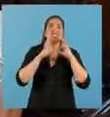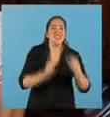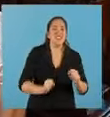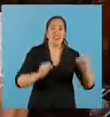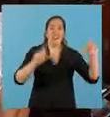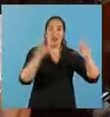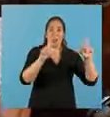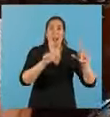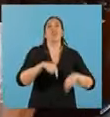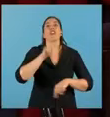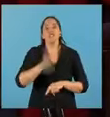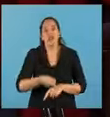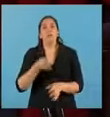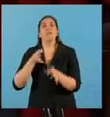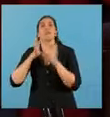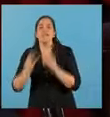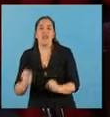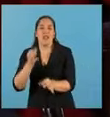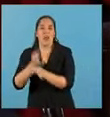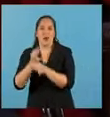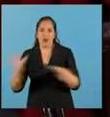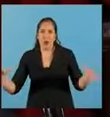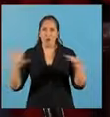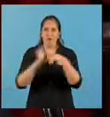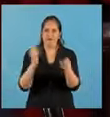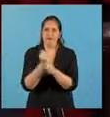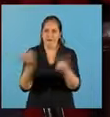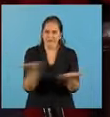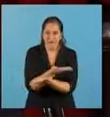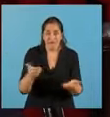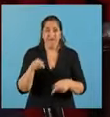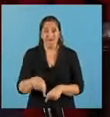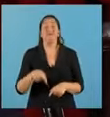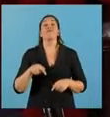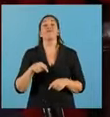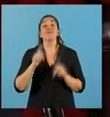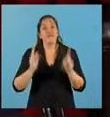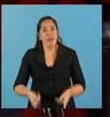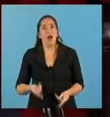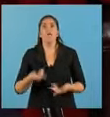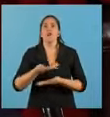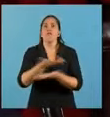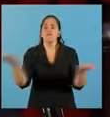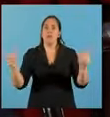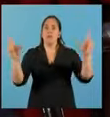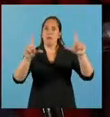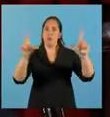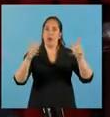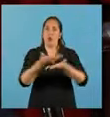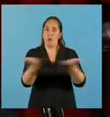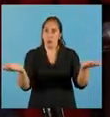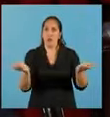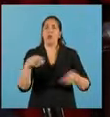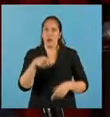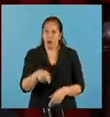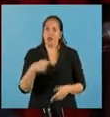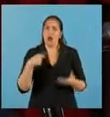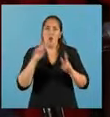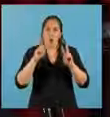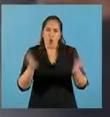y el Ministerio de Educación. Por otra parte, estamos poniendo en valor a los medios públicos, garantizando a partir de